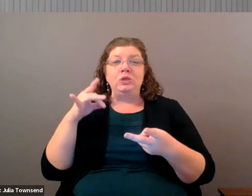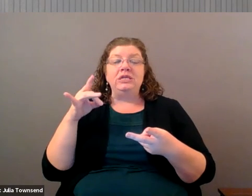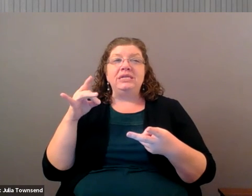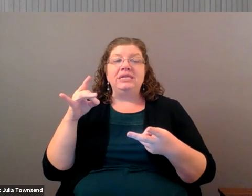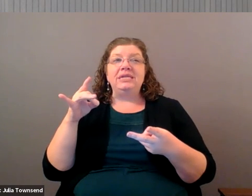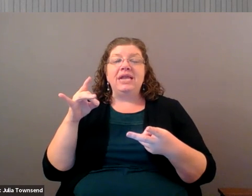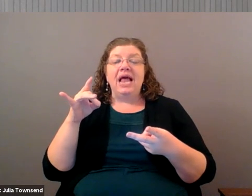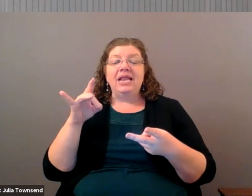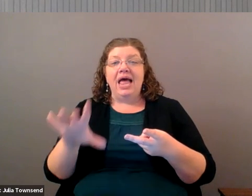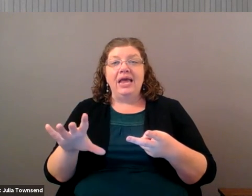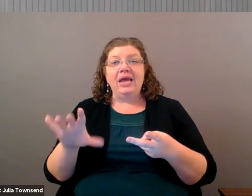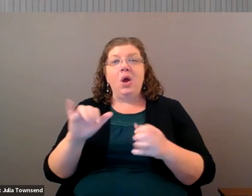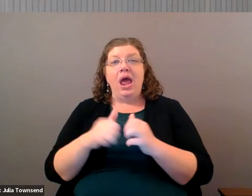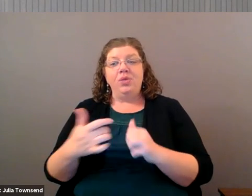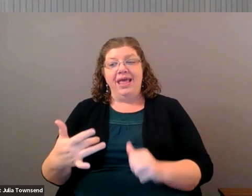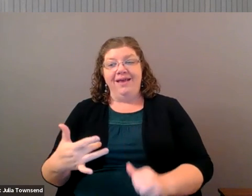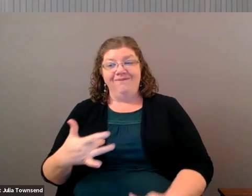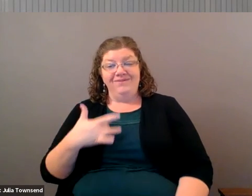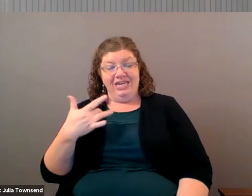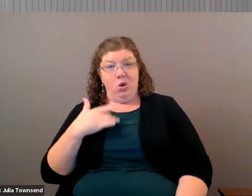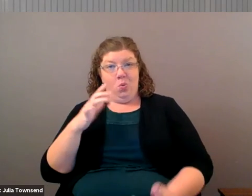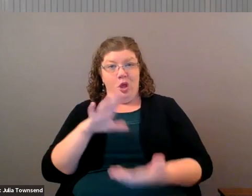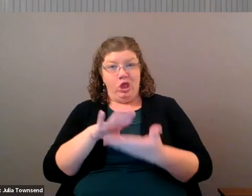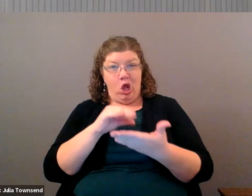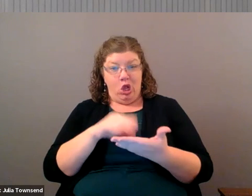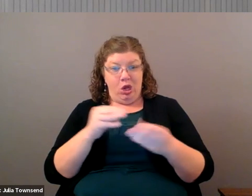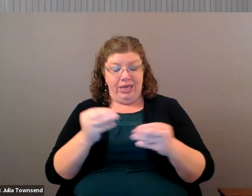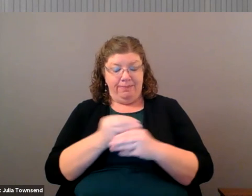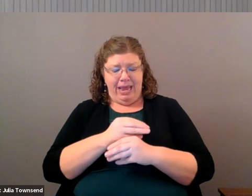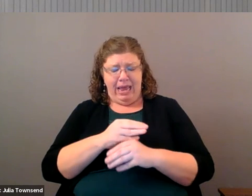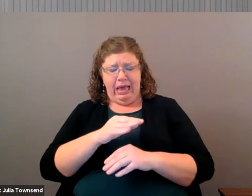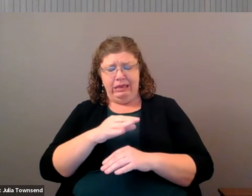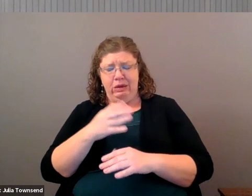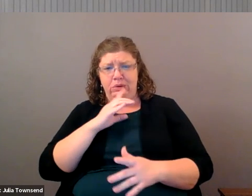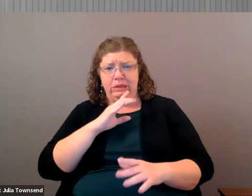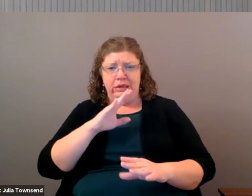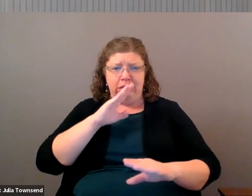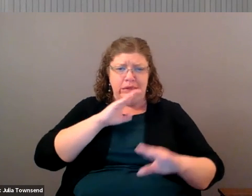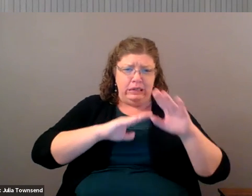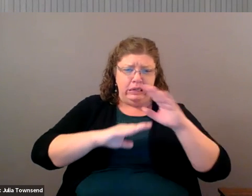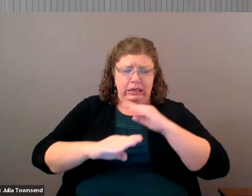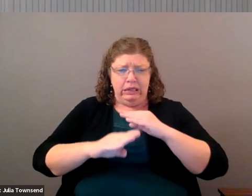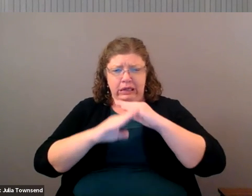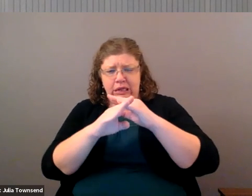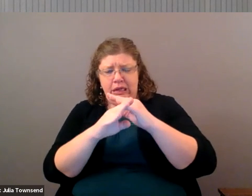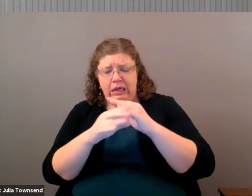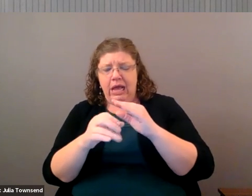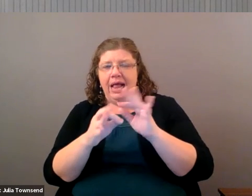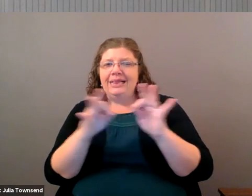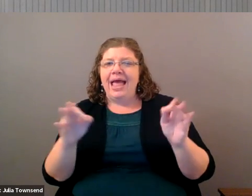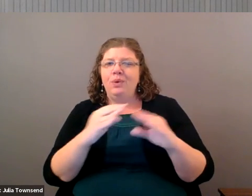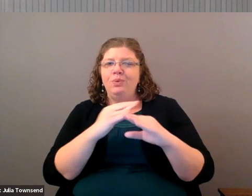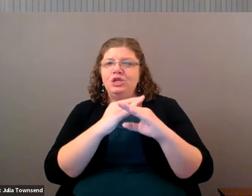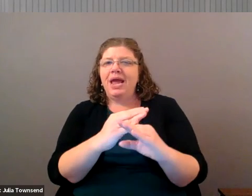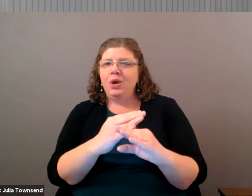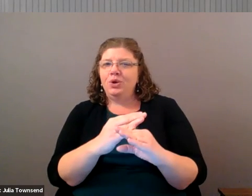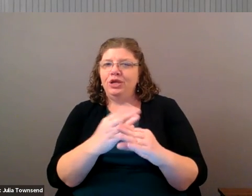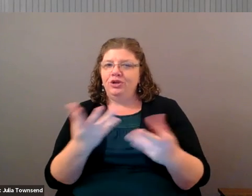La forma en que se sienten cuando aprenden matemáticas, porque muchas veces existe esta enorme barrera lingüística. Y